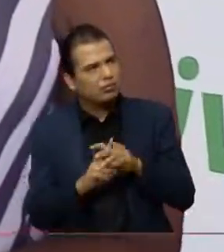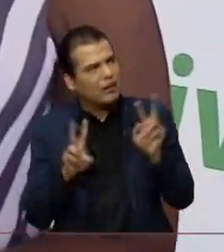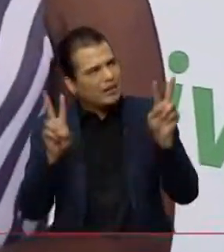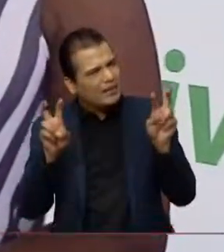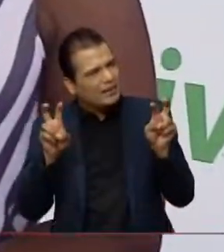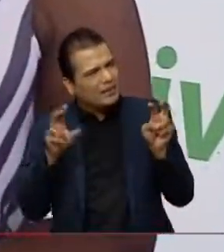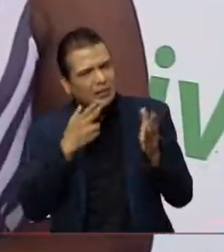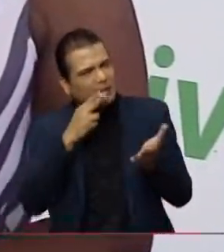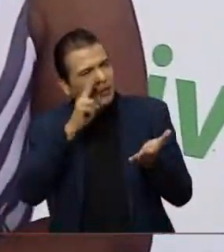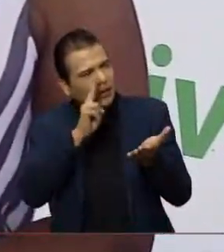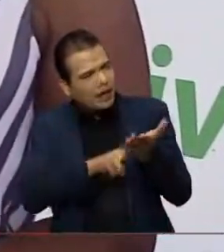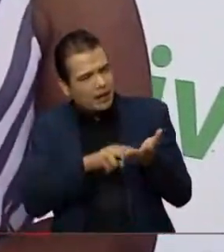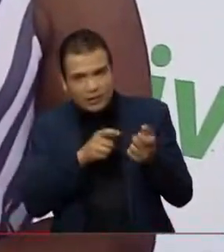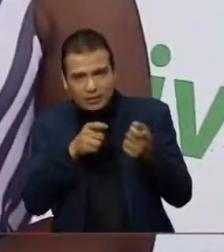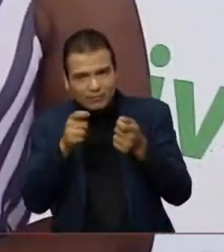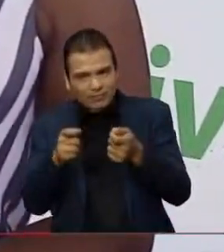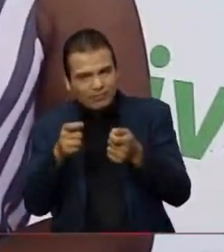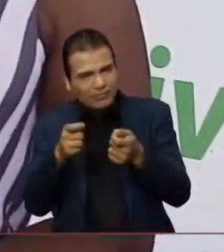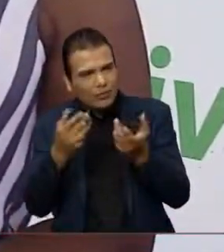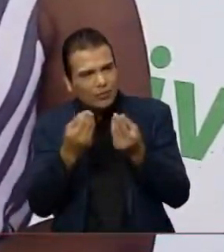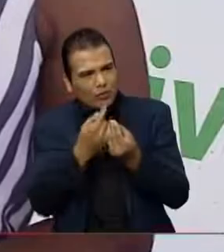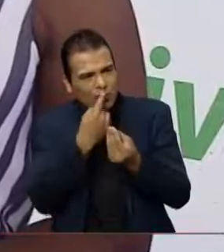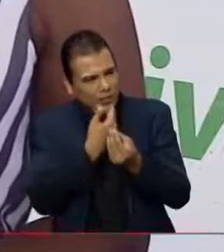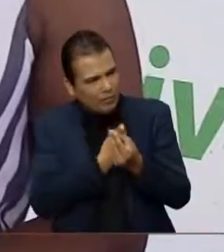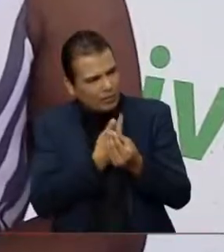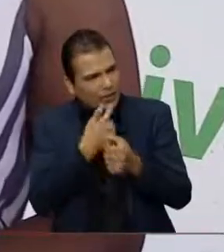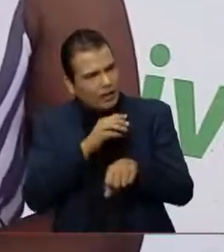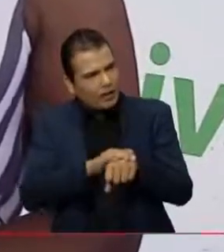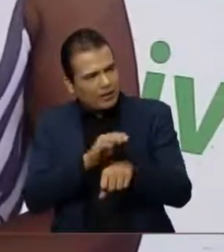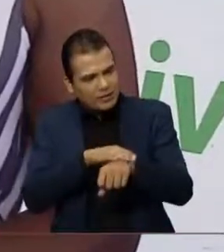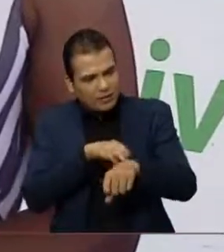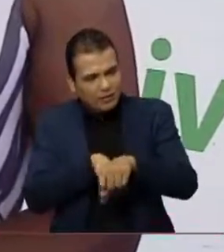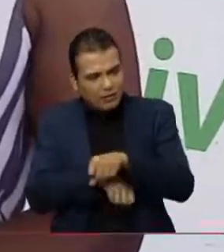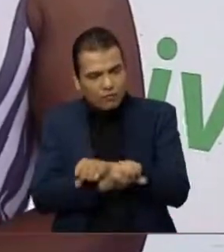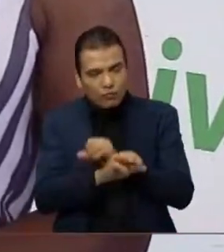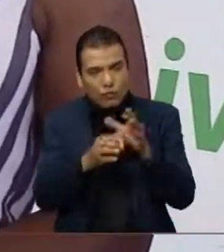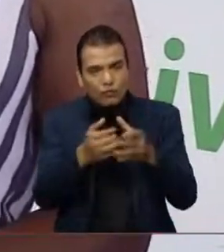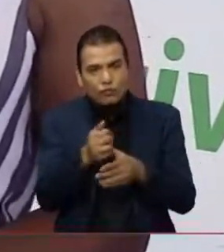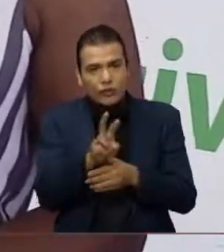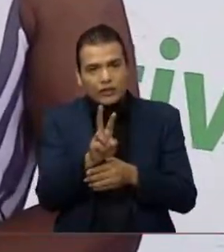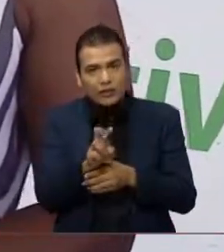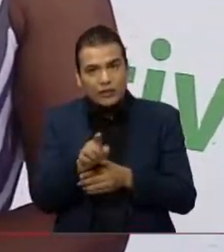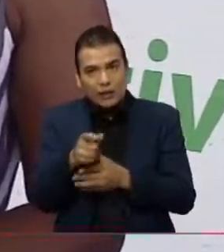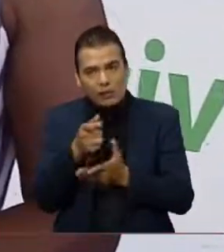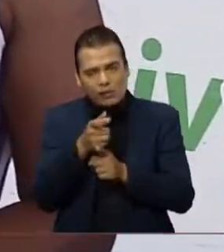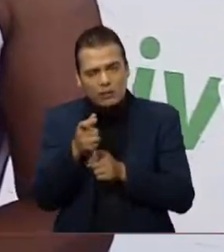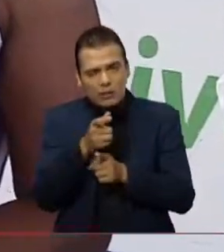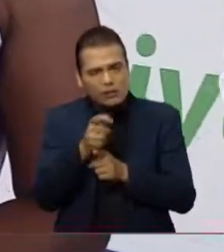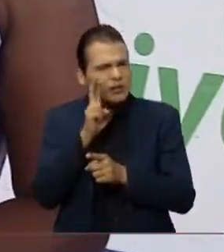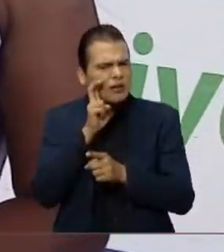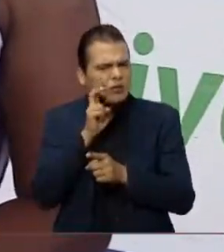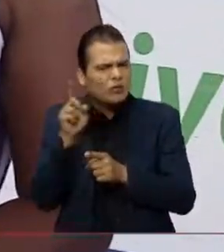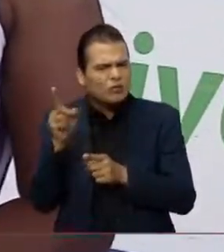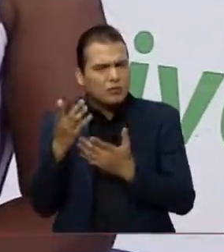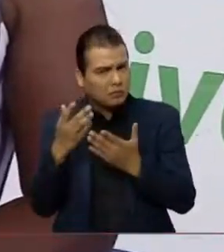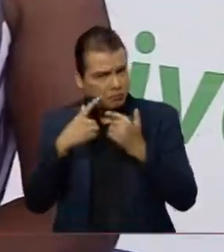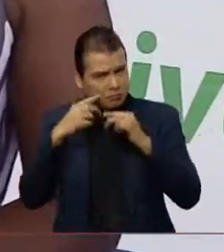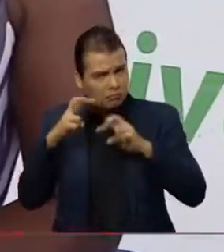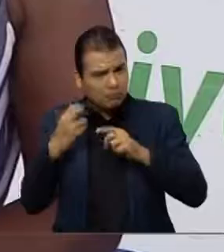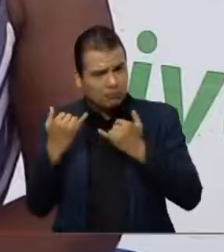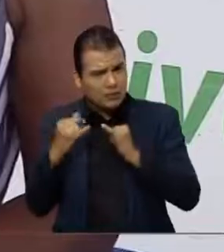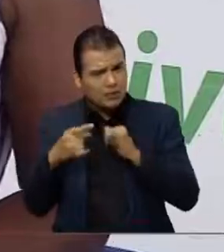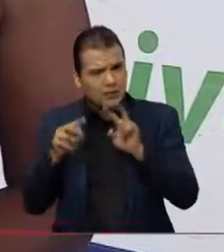conocer una carta que le llegó a usted de parte de unos padres de familia donde presuntamente denuncian un acoso sexual. ¿Qué ha pasado con ese tema?